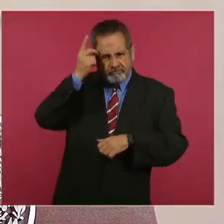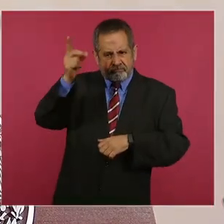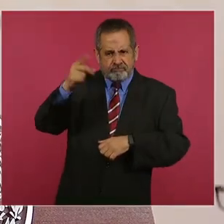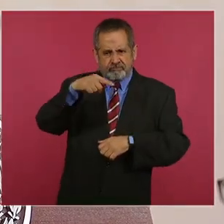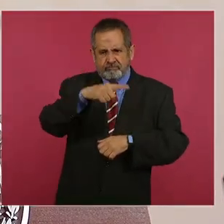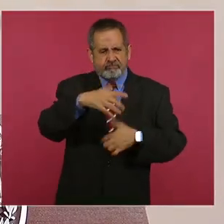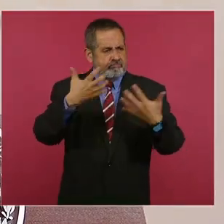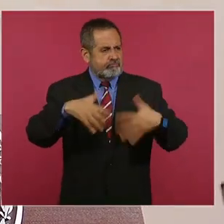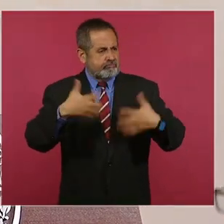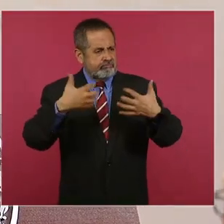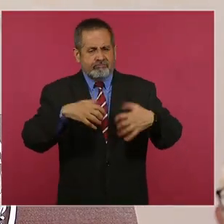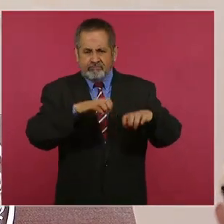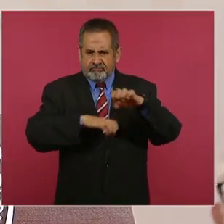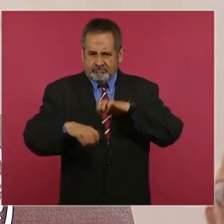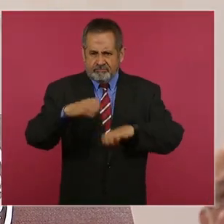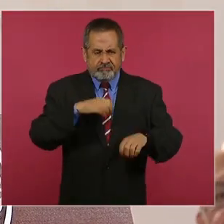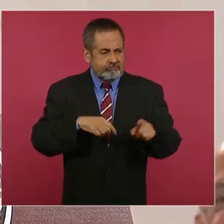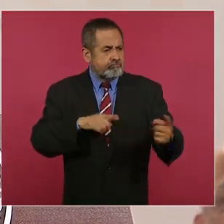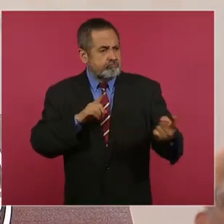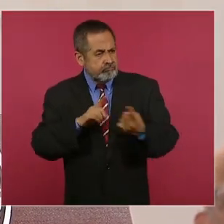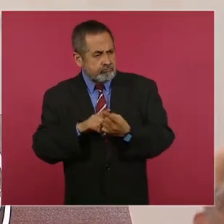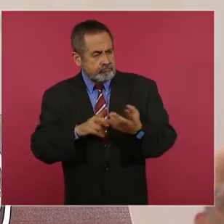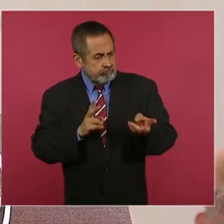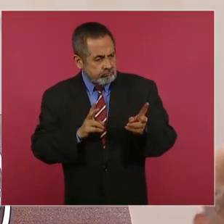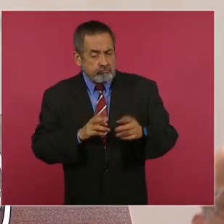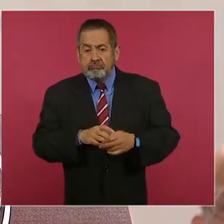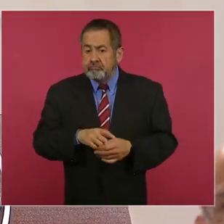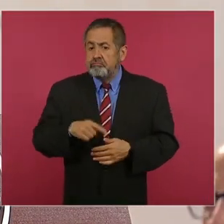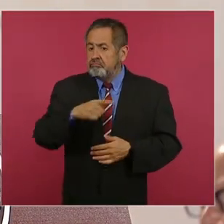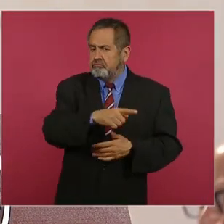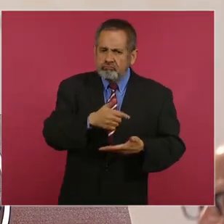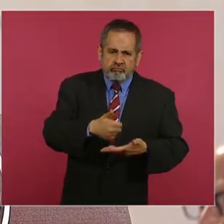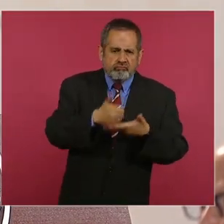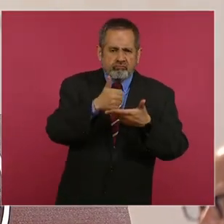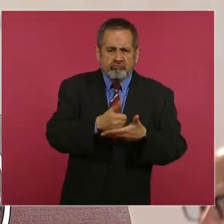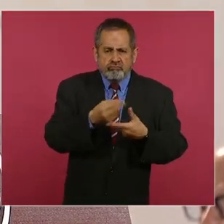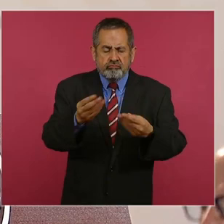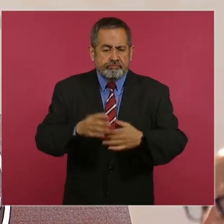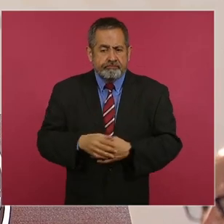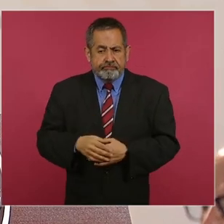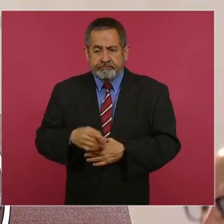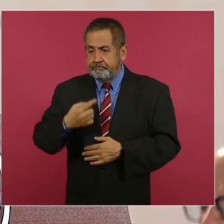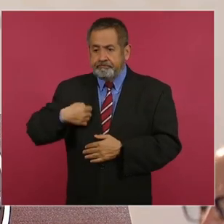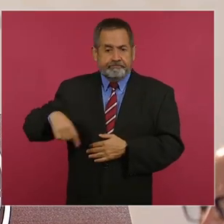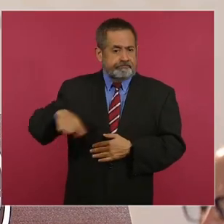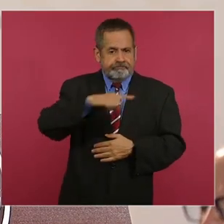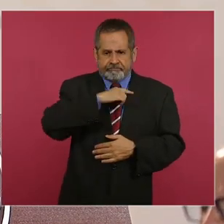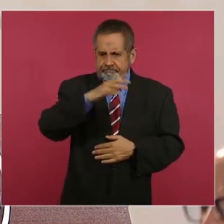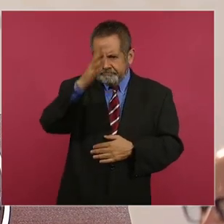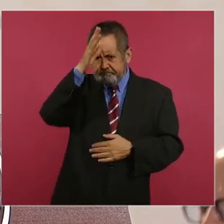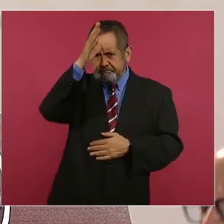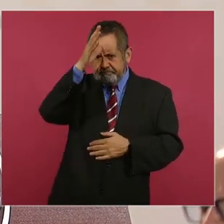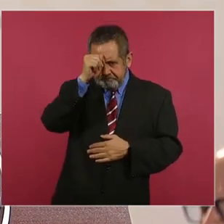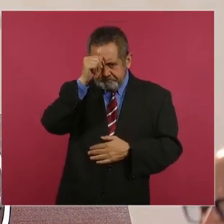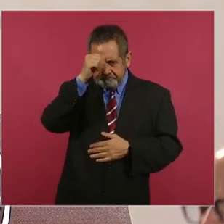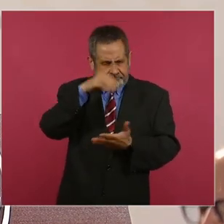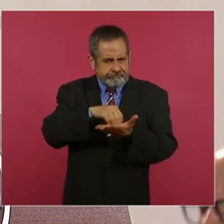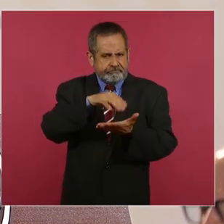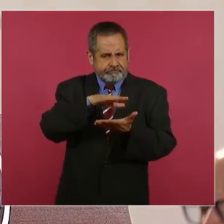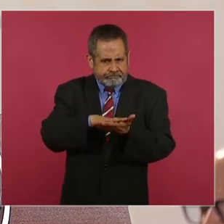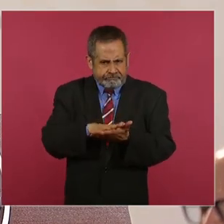ayudando y también ya llegamos al acuerdo para que